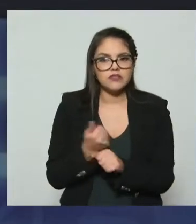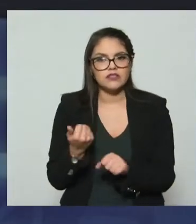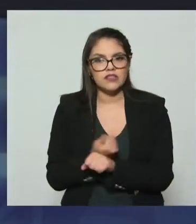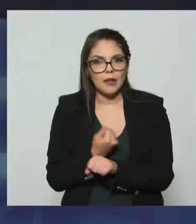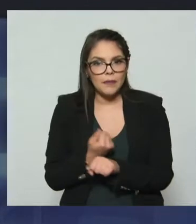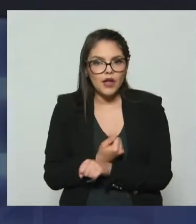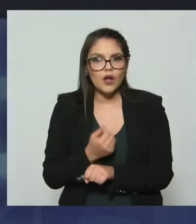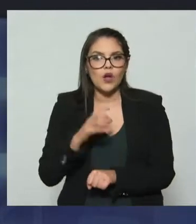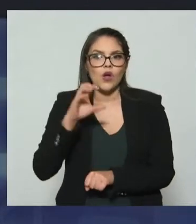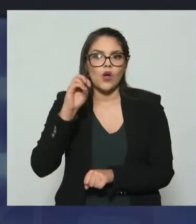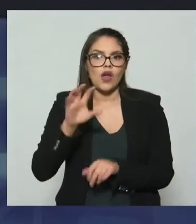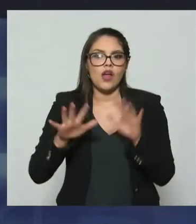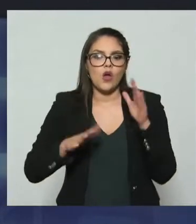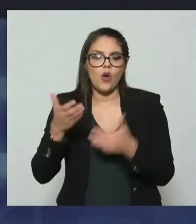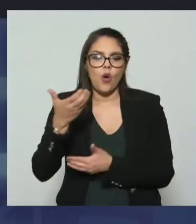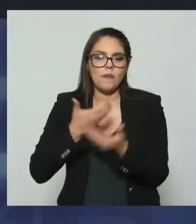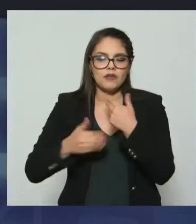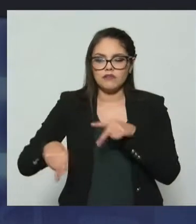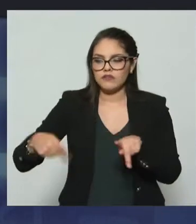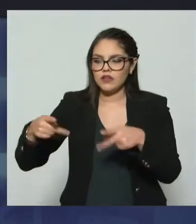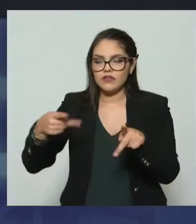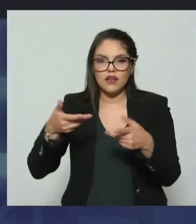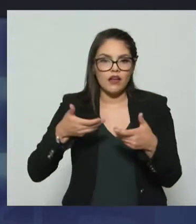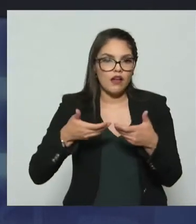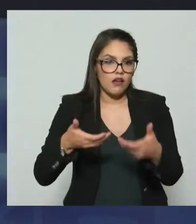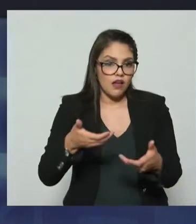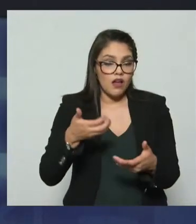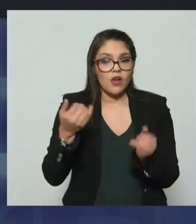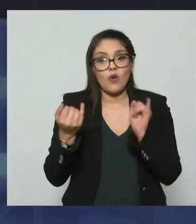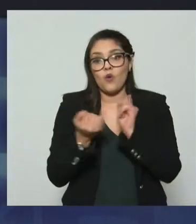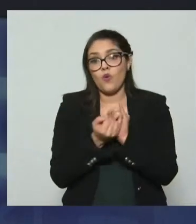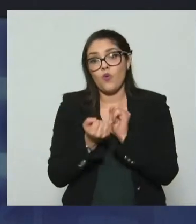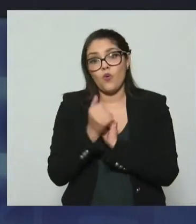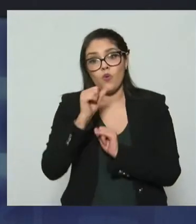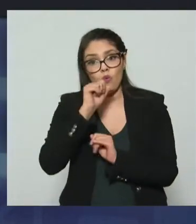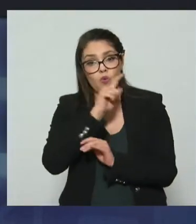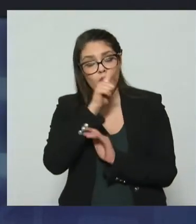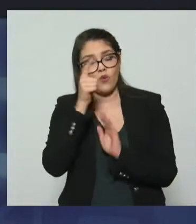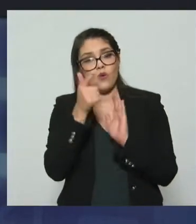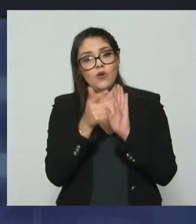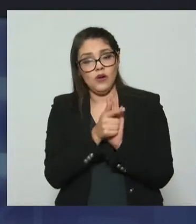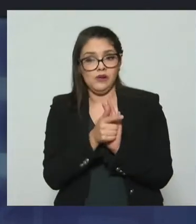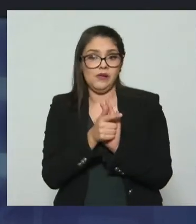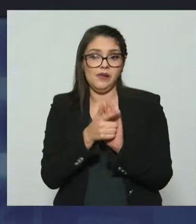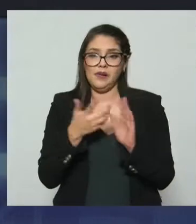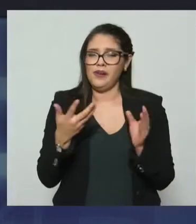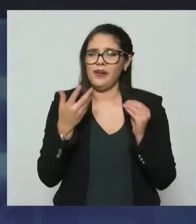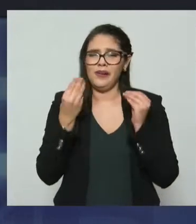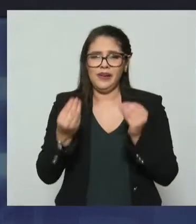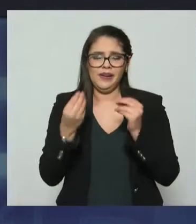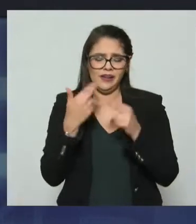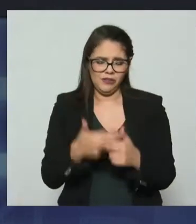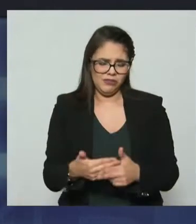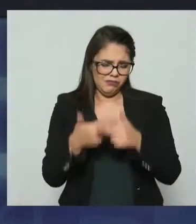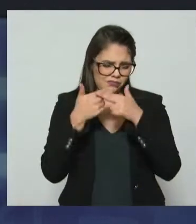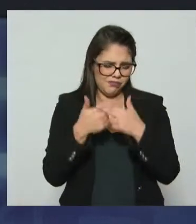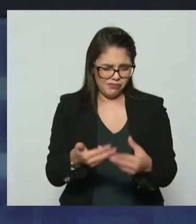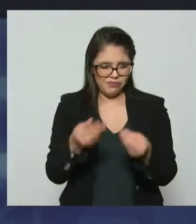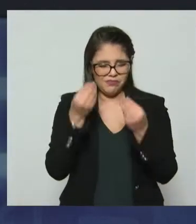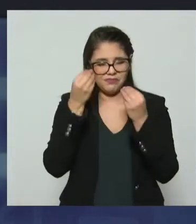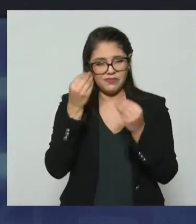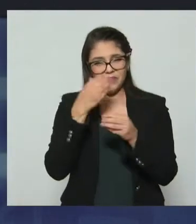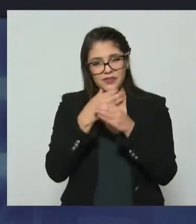el comercio ambulante. Y bueno, pues actualizar nuestra ley de desarrollo económico también tenemos una vertiente muy amplia,